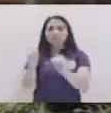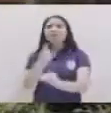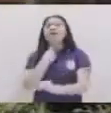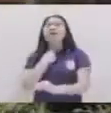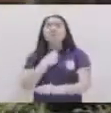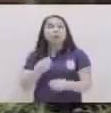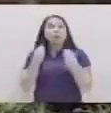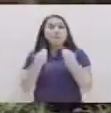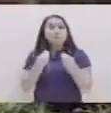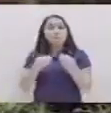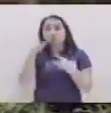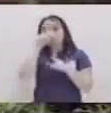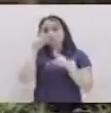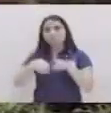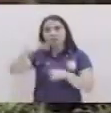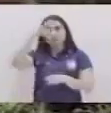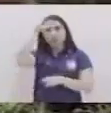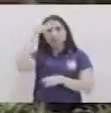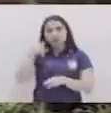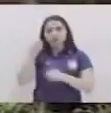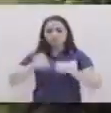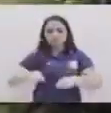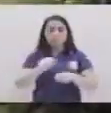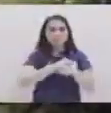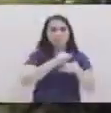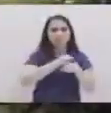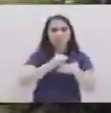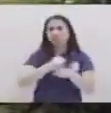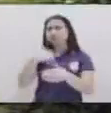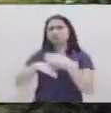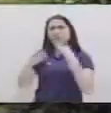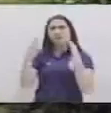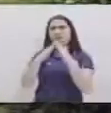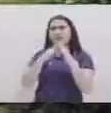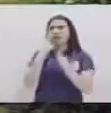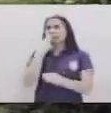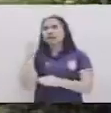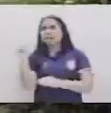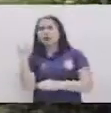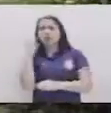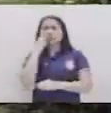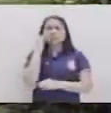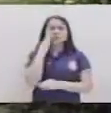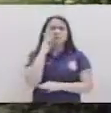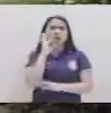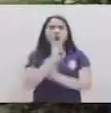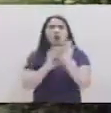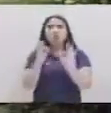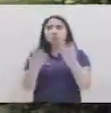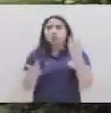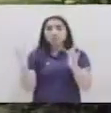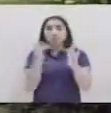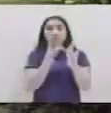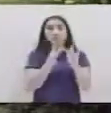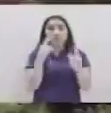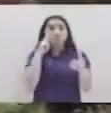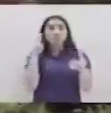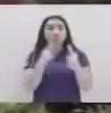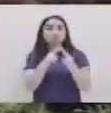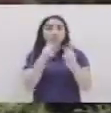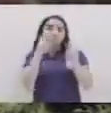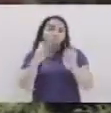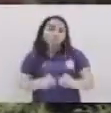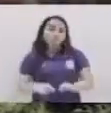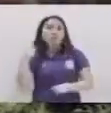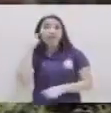frases. Espero también las puedan poner en práctica ya sea en su hogar, con sus hermanos, con sus papás o con algún conocido compañero o